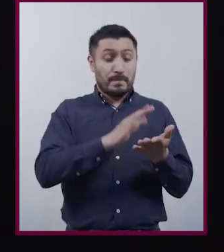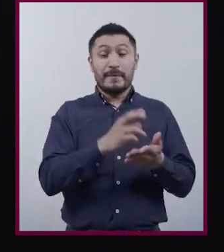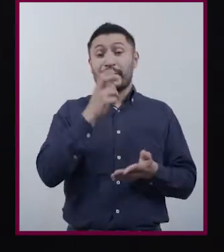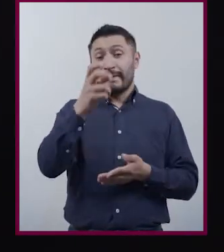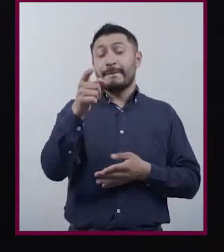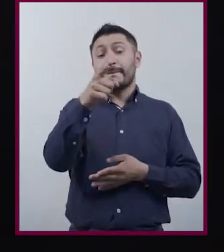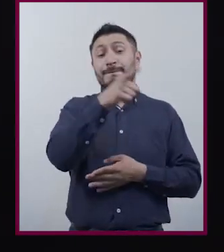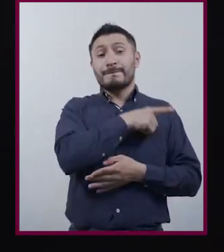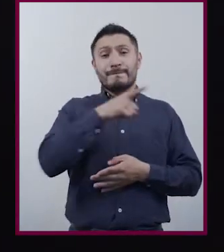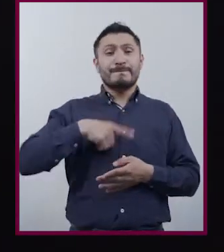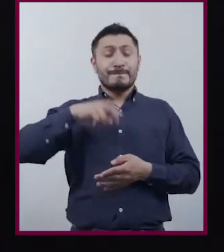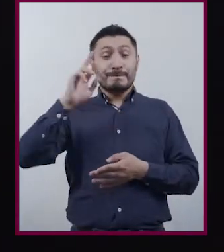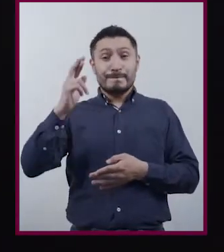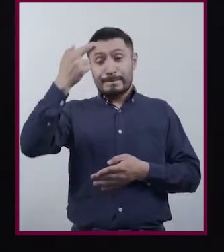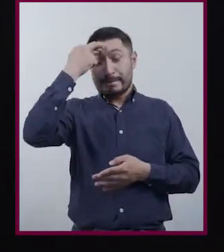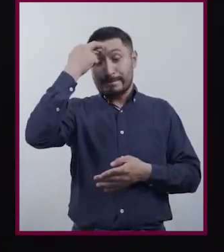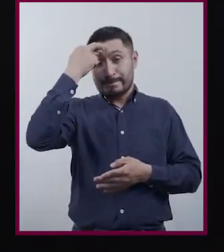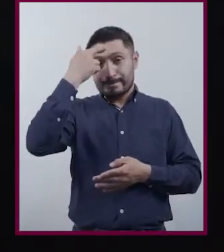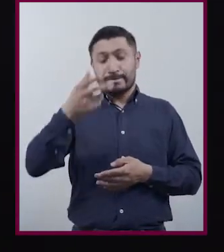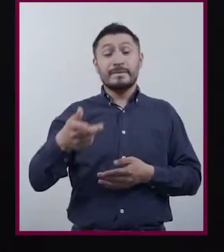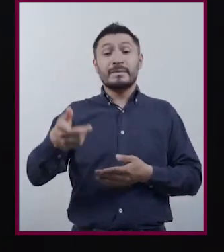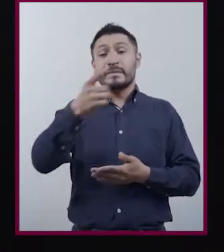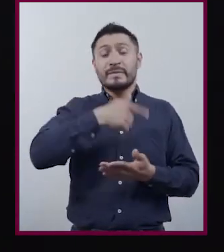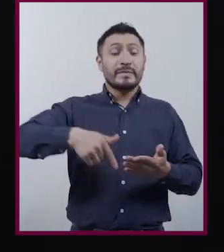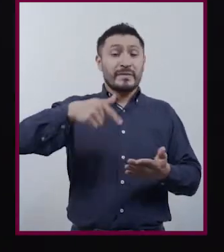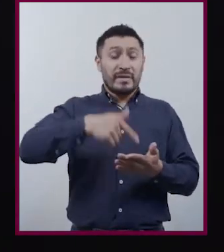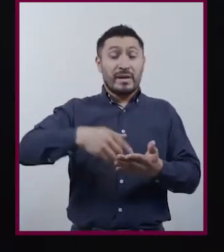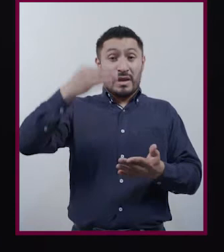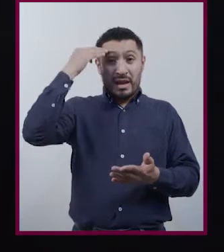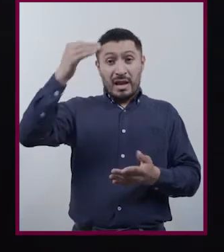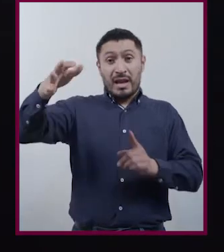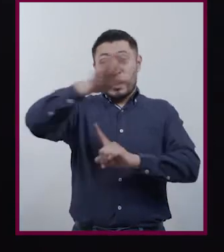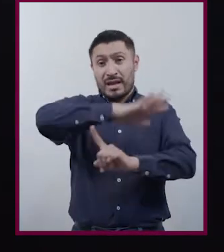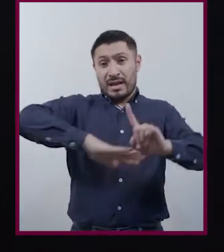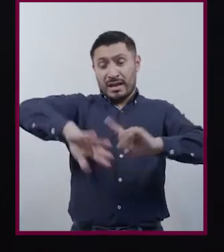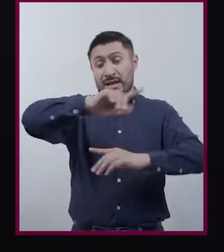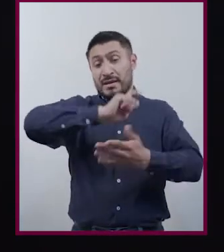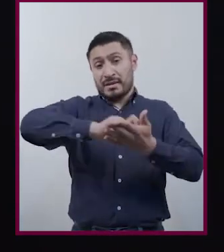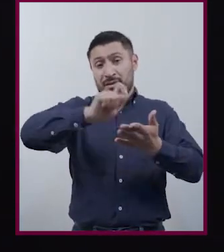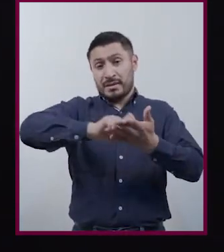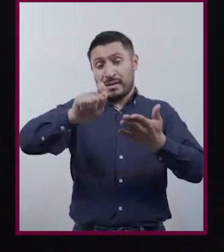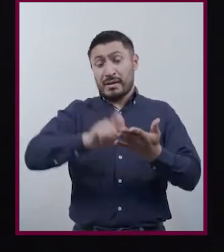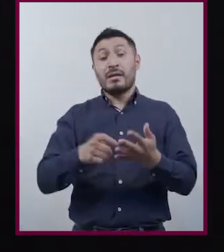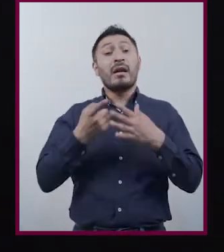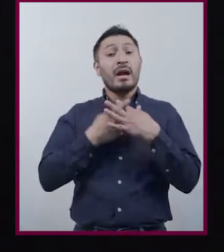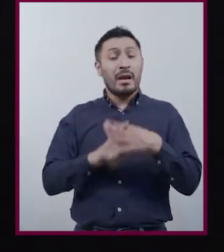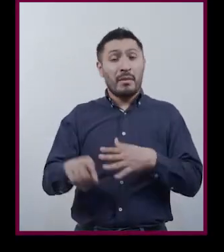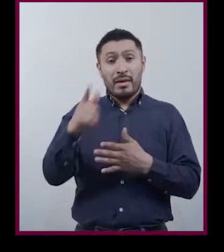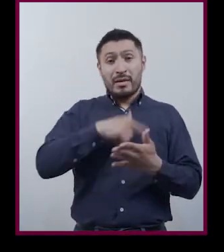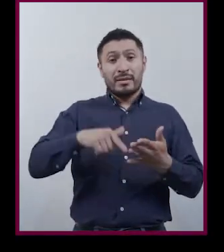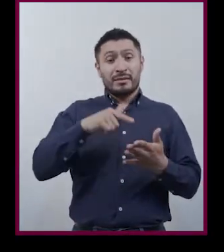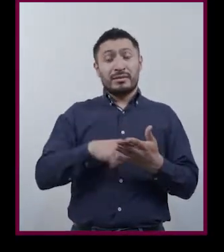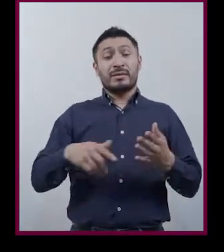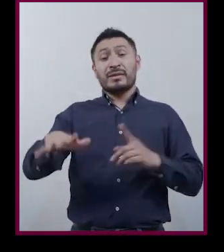eso debemos tener muy claro el espacio y el tiempo en que ocurre la trama. Comencemos por el lugar y su gente. La región